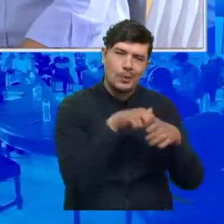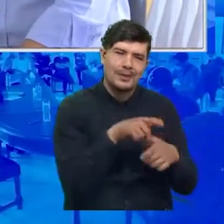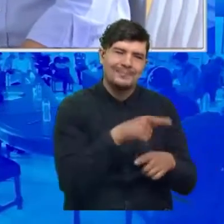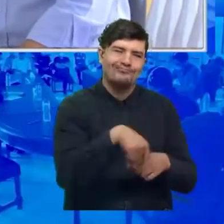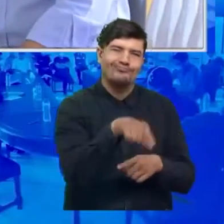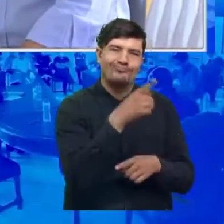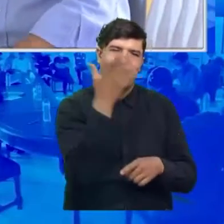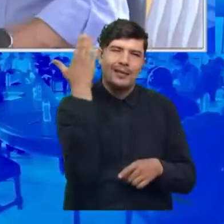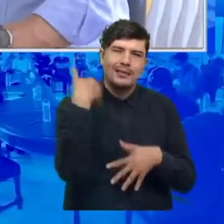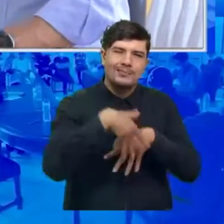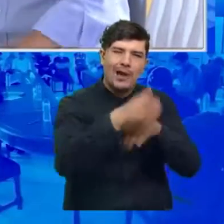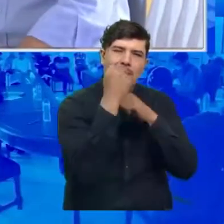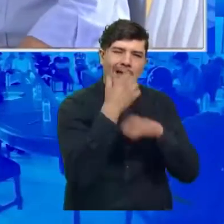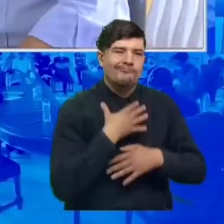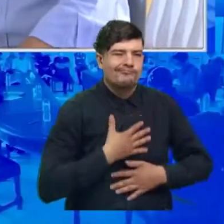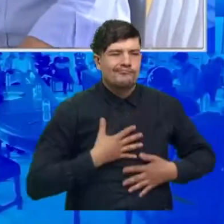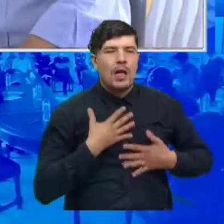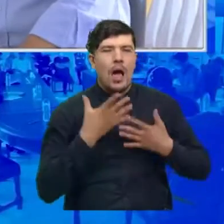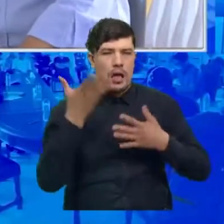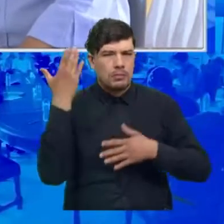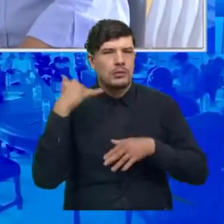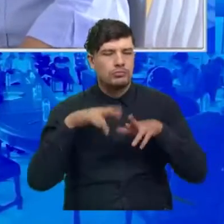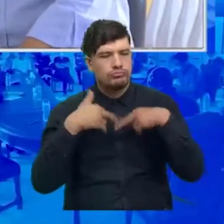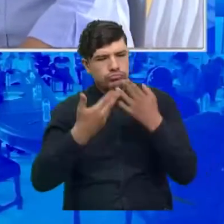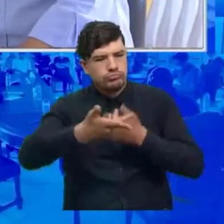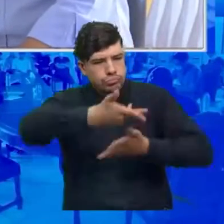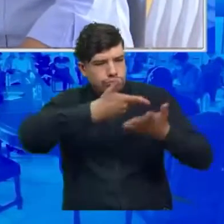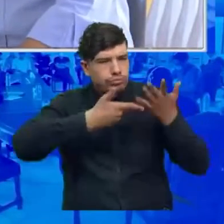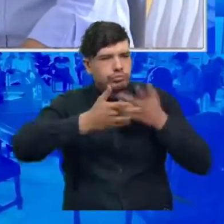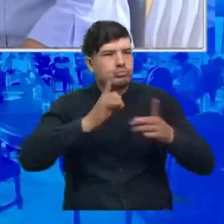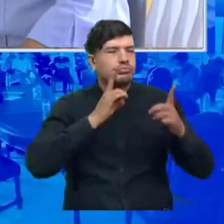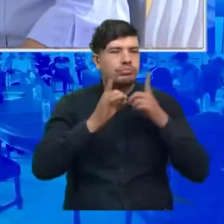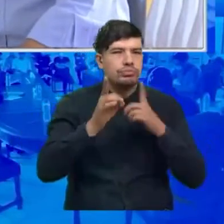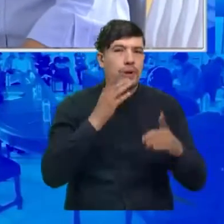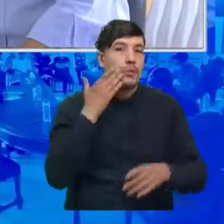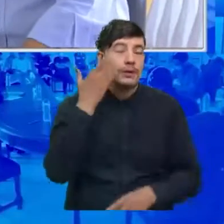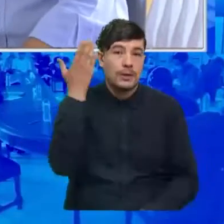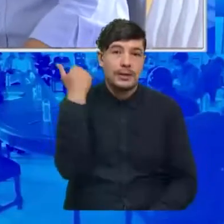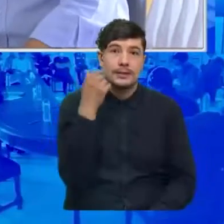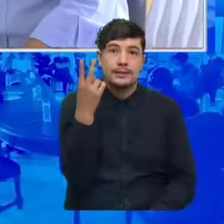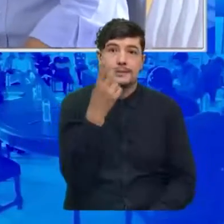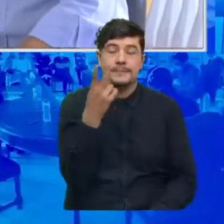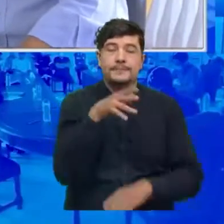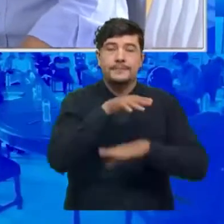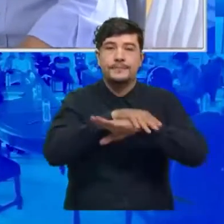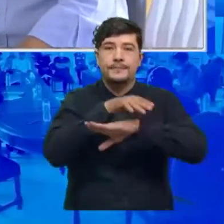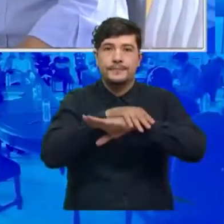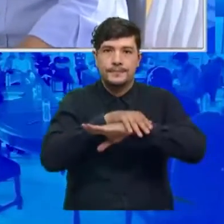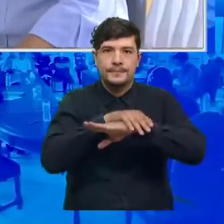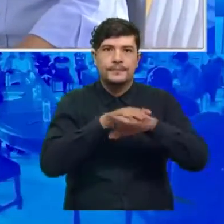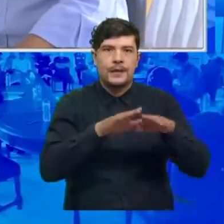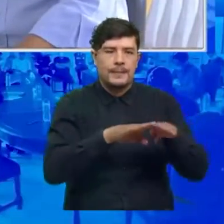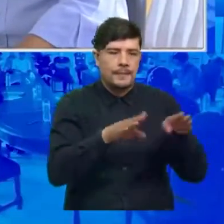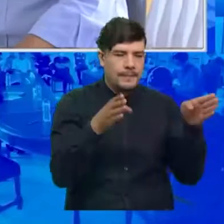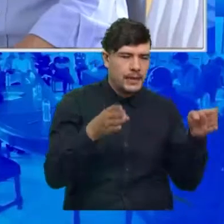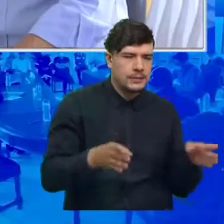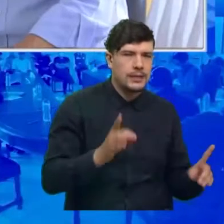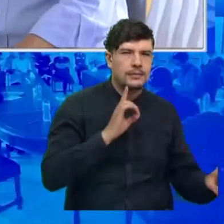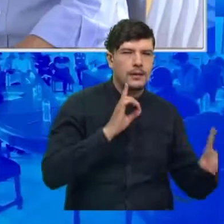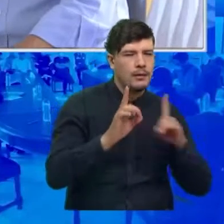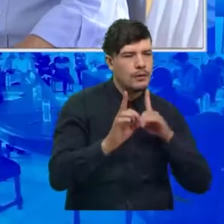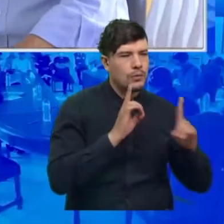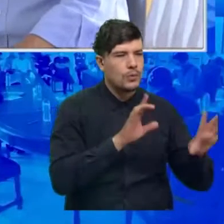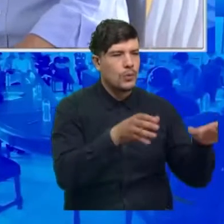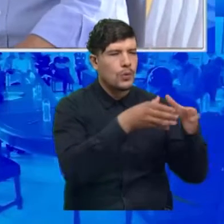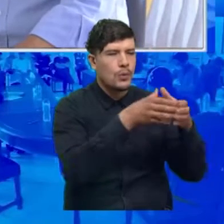algunas situaciones y realizamos también en el día viernes en la tarde una mesa con todos los transportadores